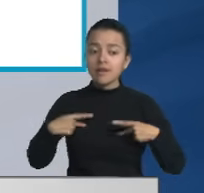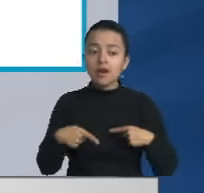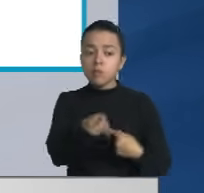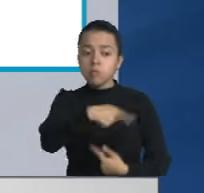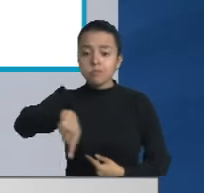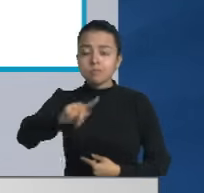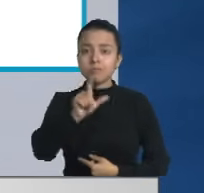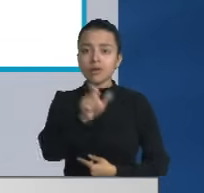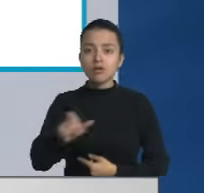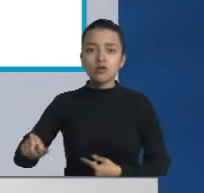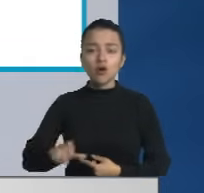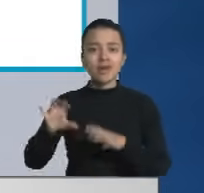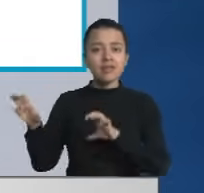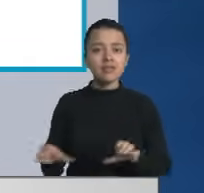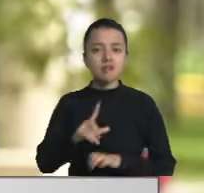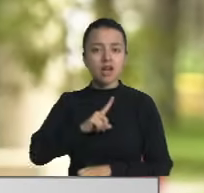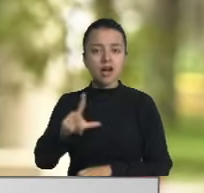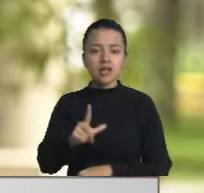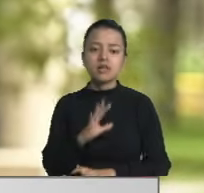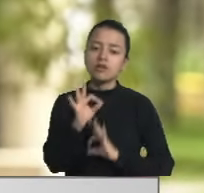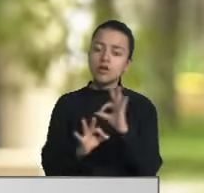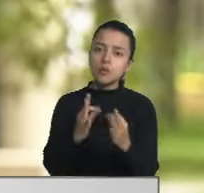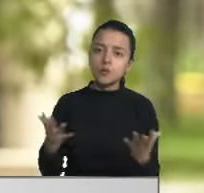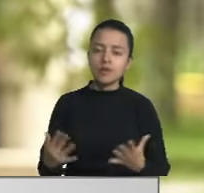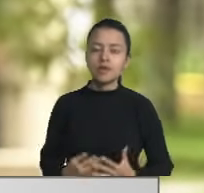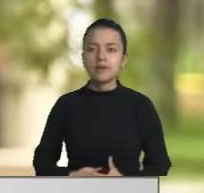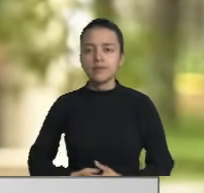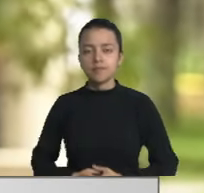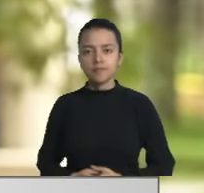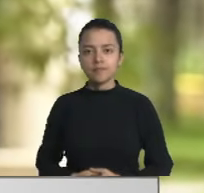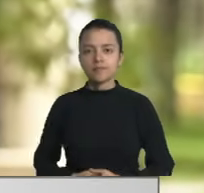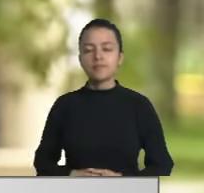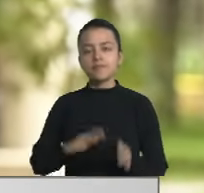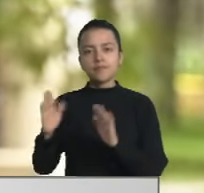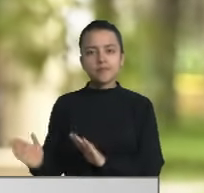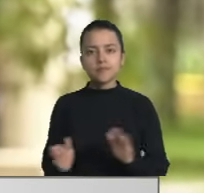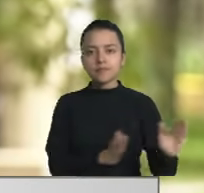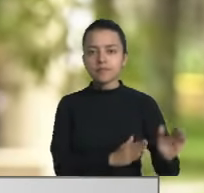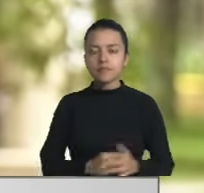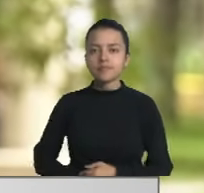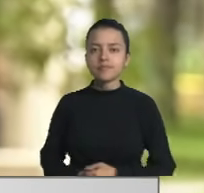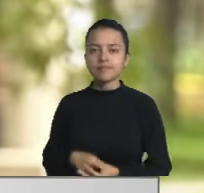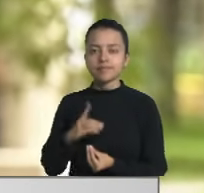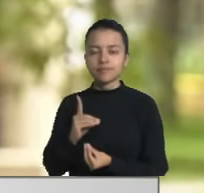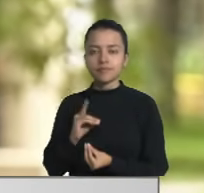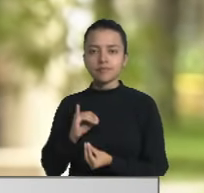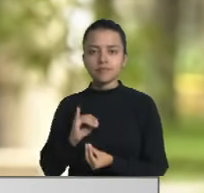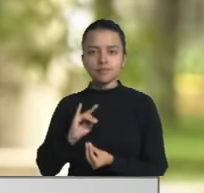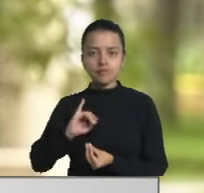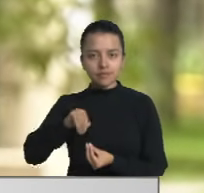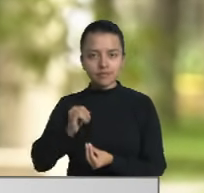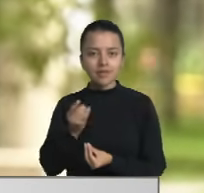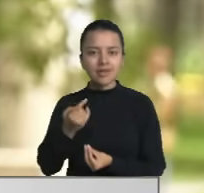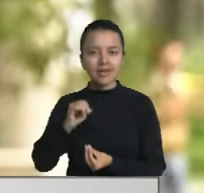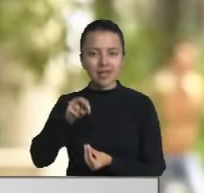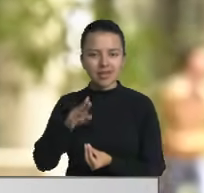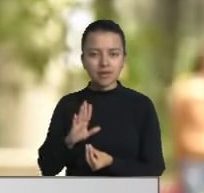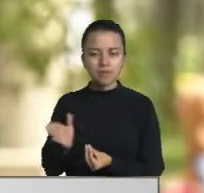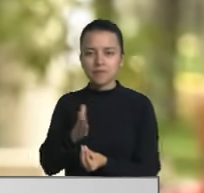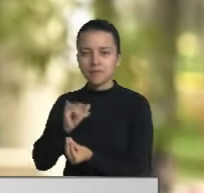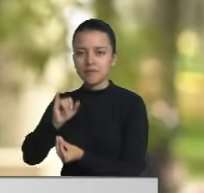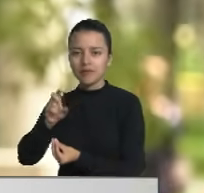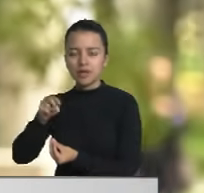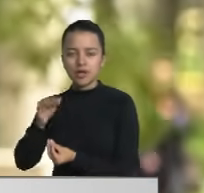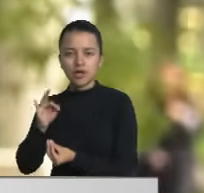el desarrollo de su actividad. Y en noticias de orden público, la DIGIN e Interpol de la Policía Nacional capturó en las últimas horas